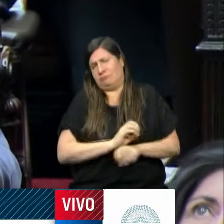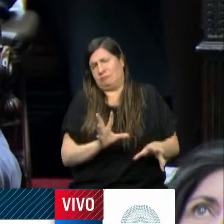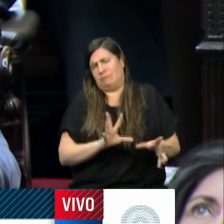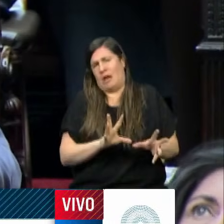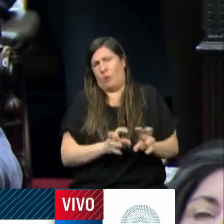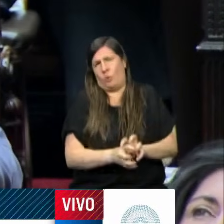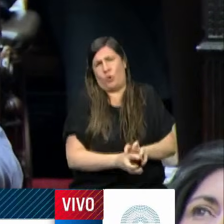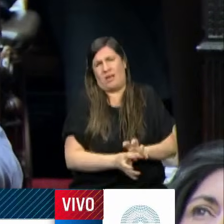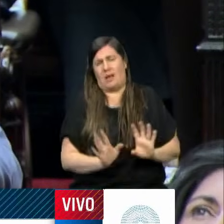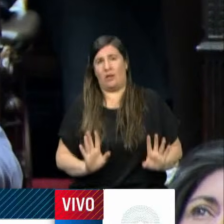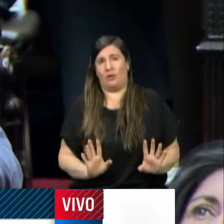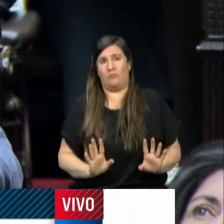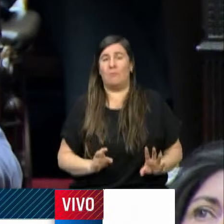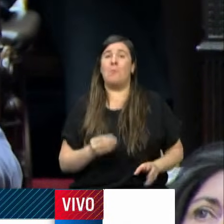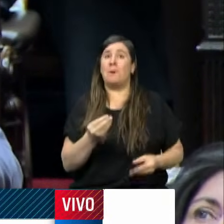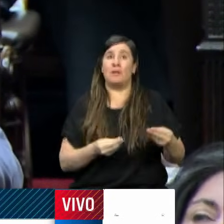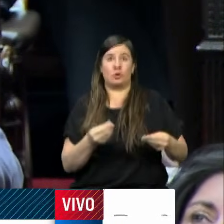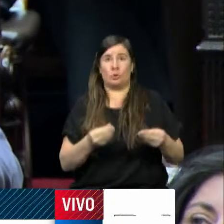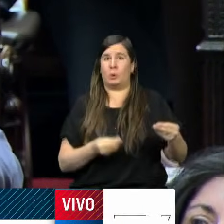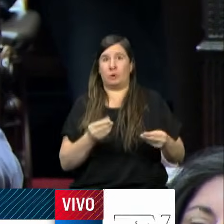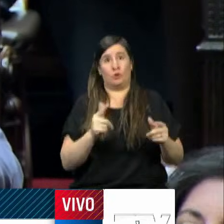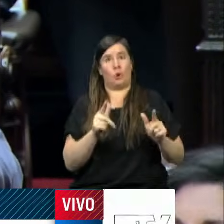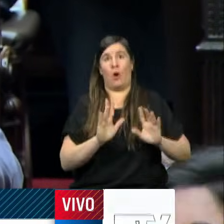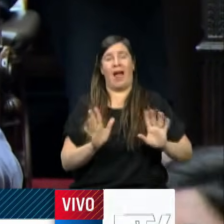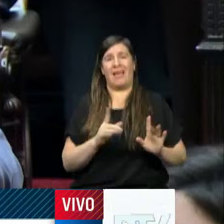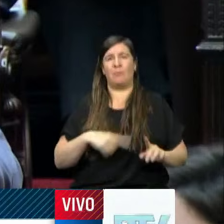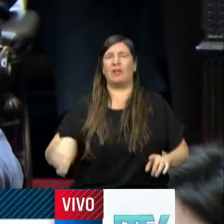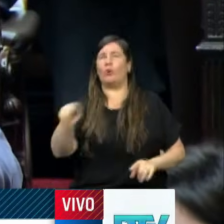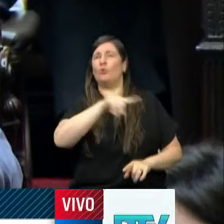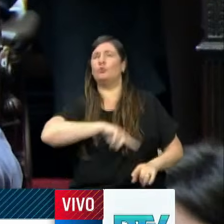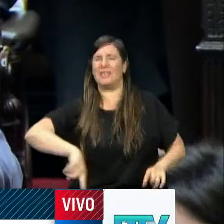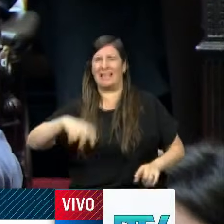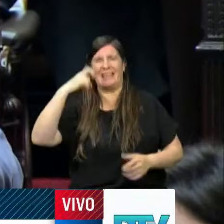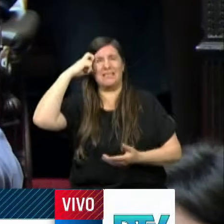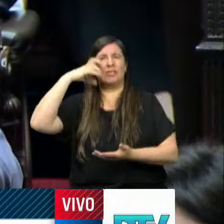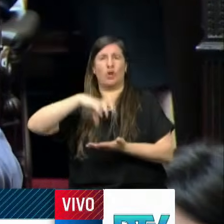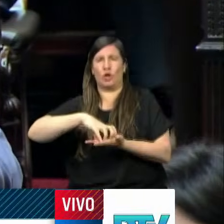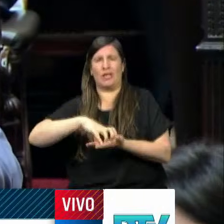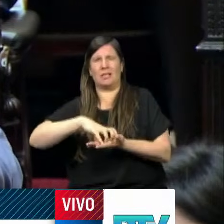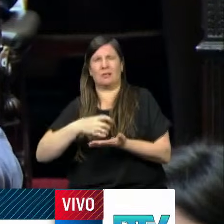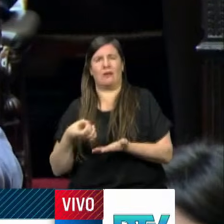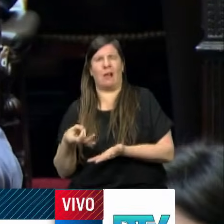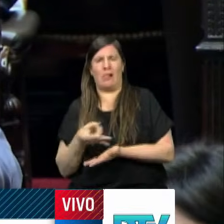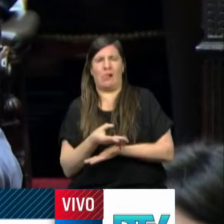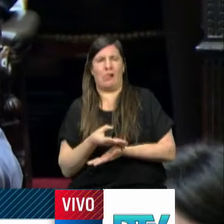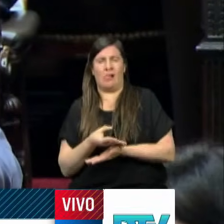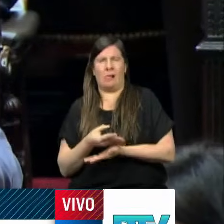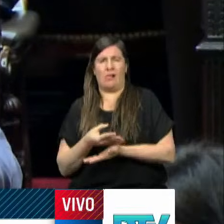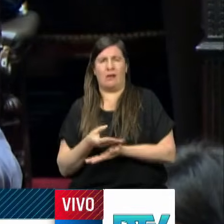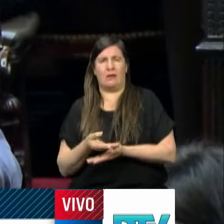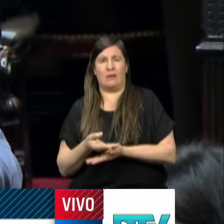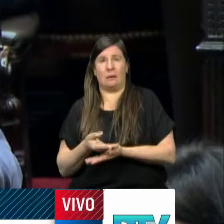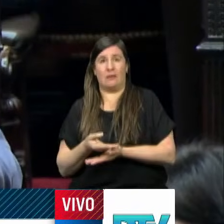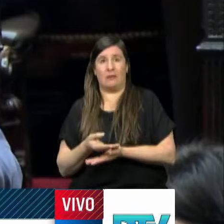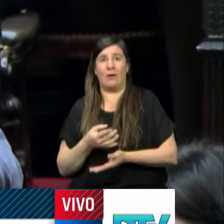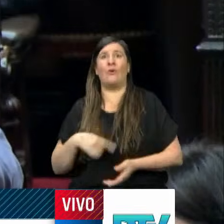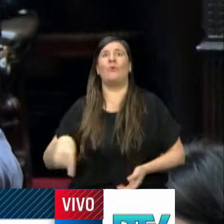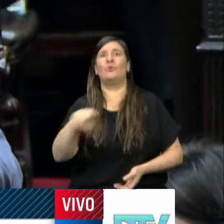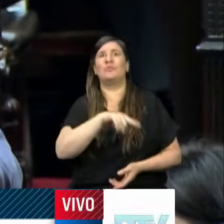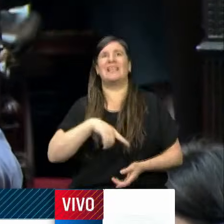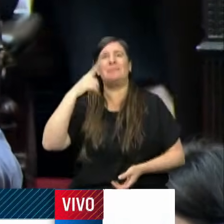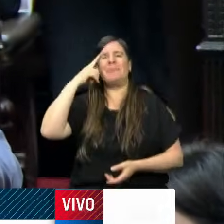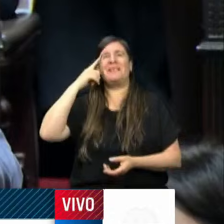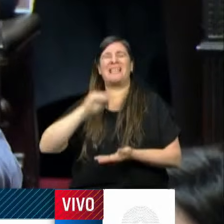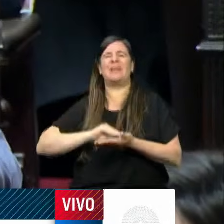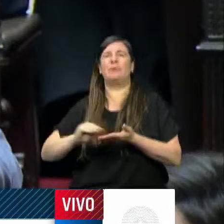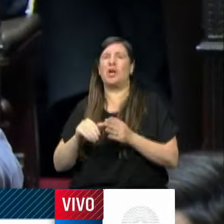Y sin presupuesto, porque boicotearon el presupuesto aquí en el Congreso, lo boicotearon, porque se creyeron que porque tenían la mayoría en el